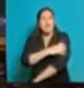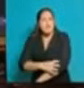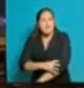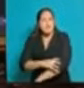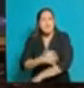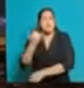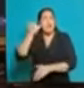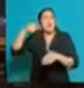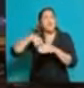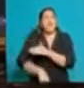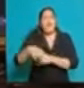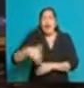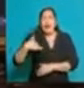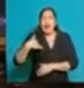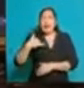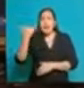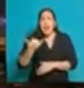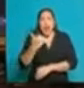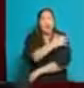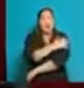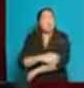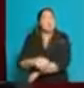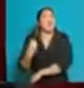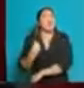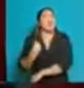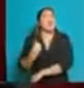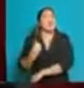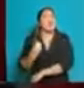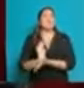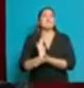estructural tiene que ver también con la libertad y